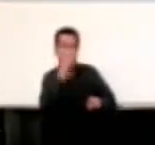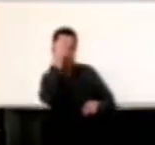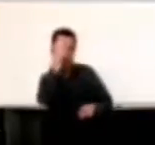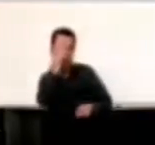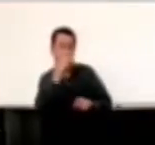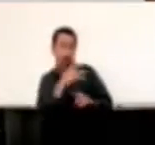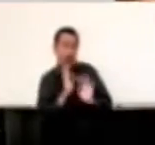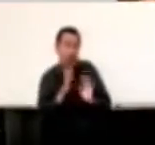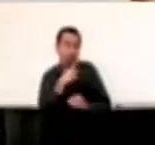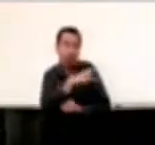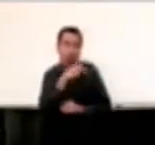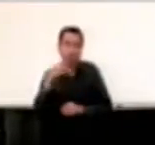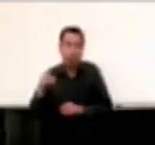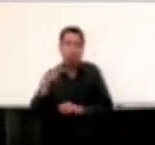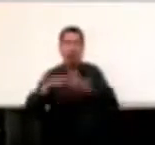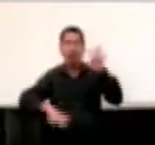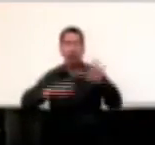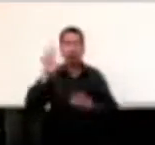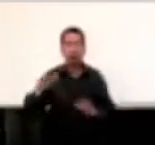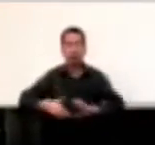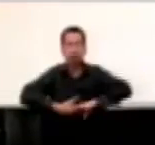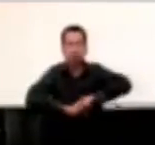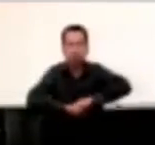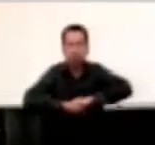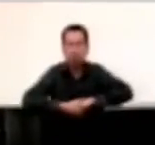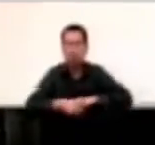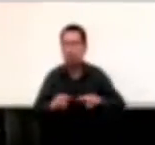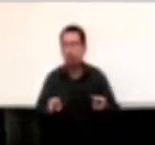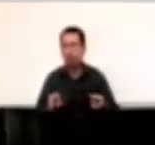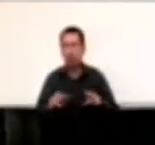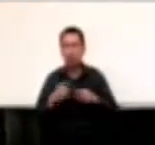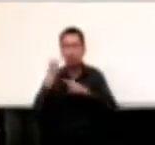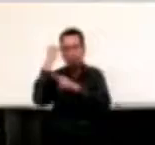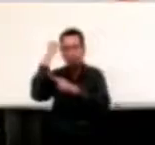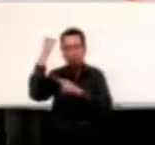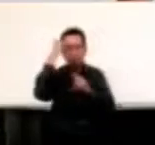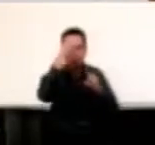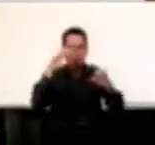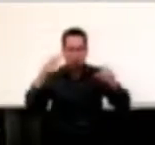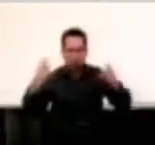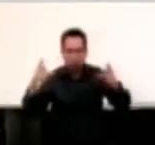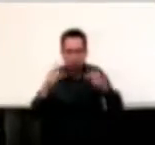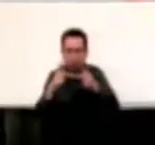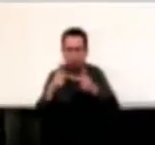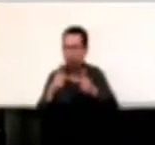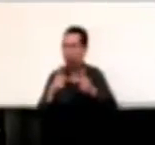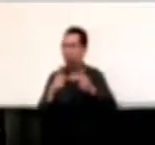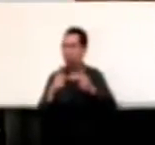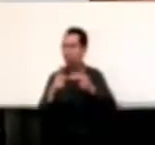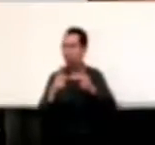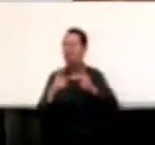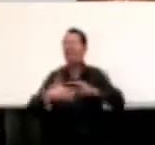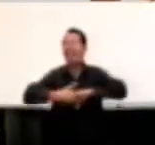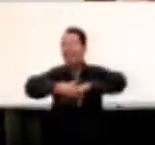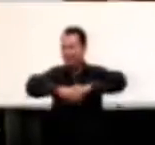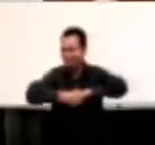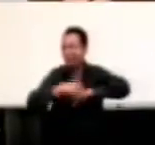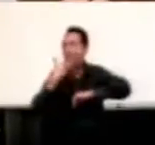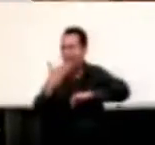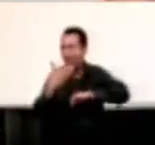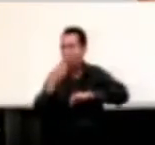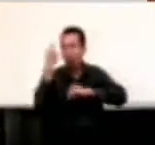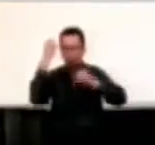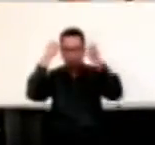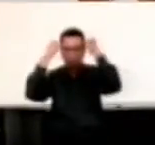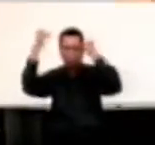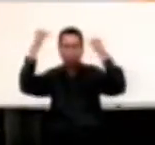o en contra de lo que vemos que ocurre en el sistema político de partidos. Pero sí es un escenario muy incierto. En el libro, los